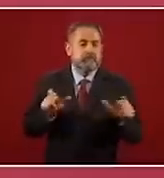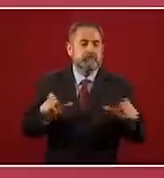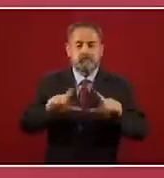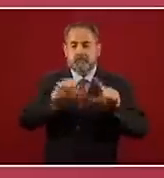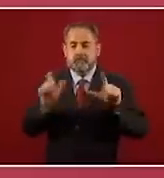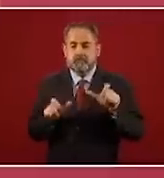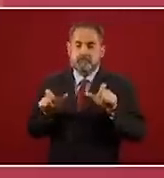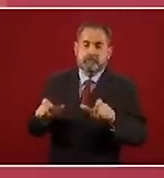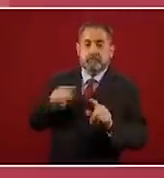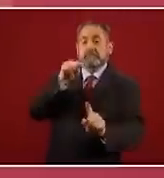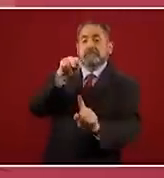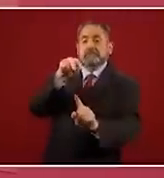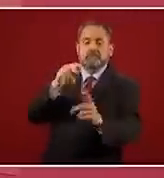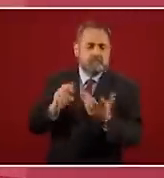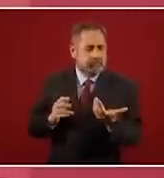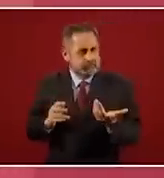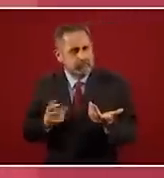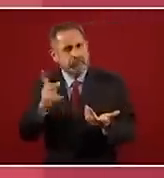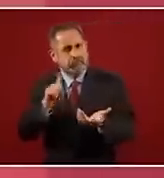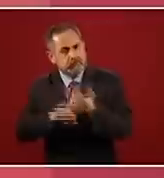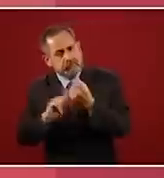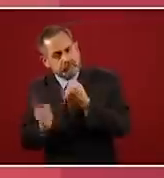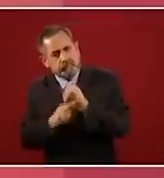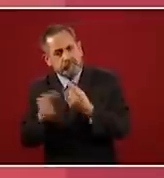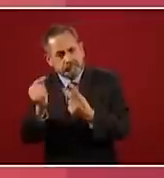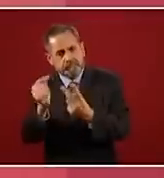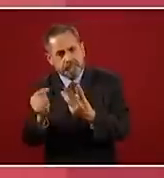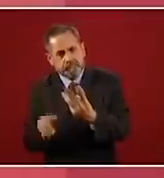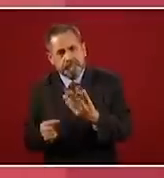Nacional, pero